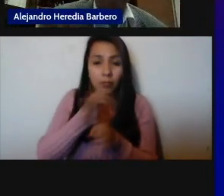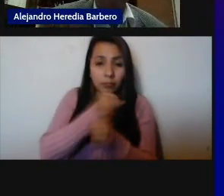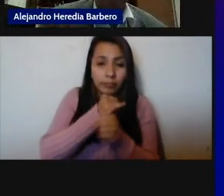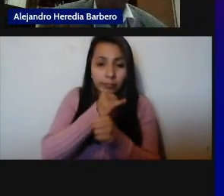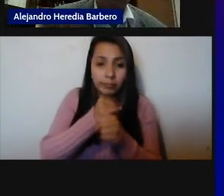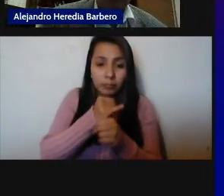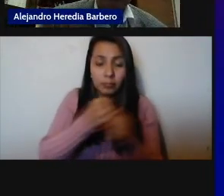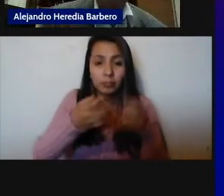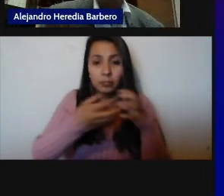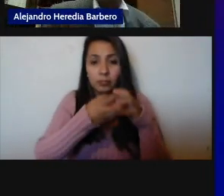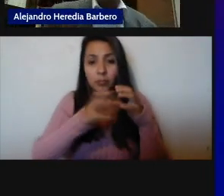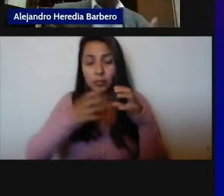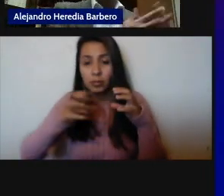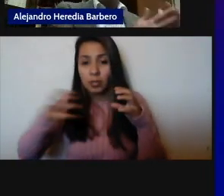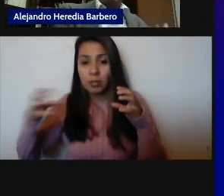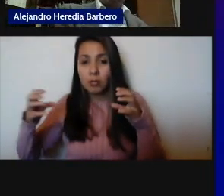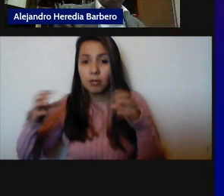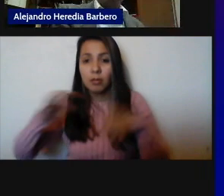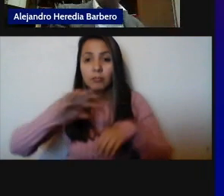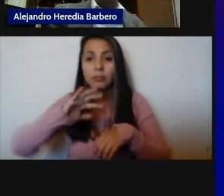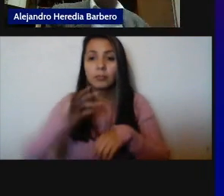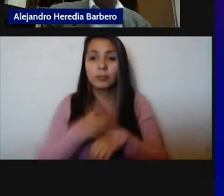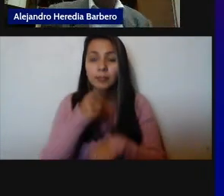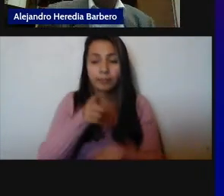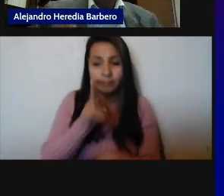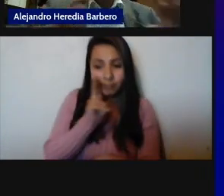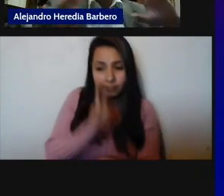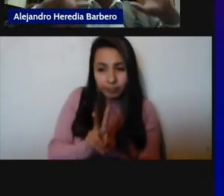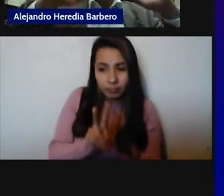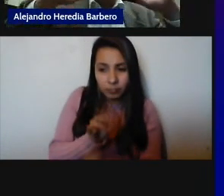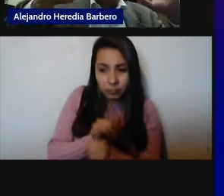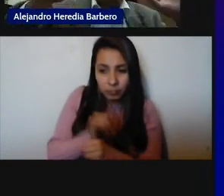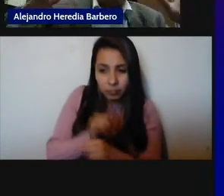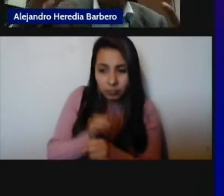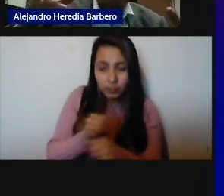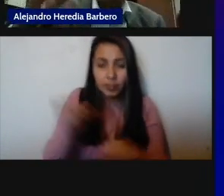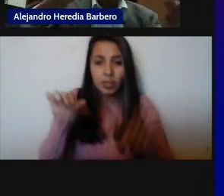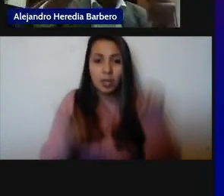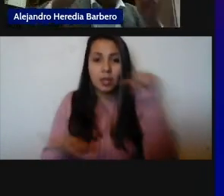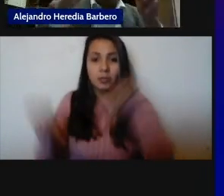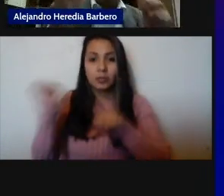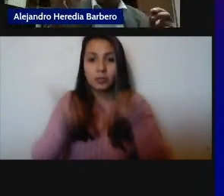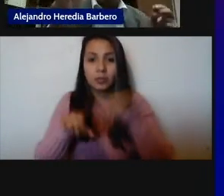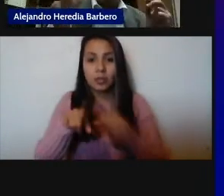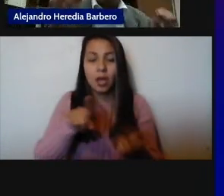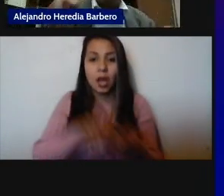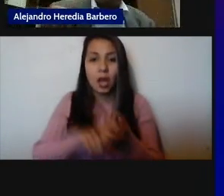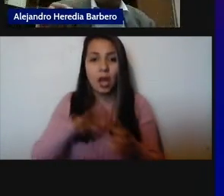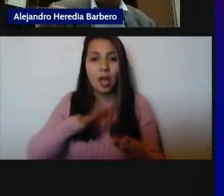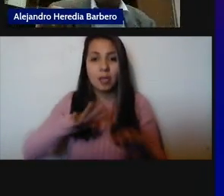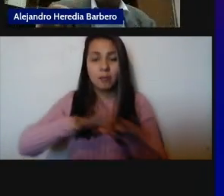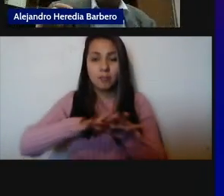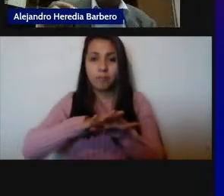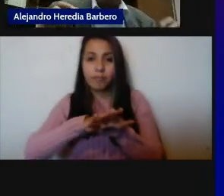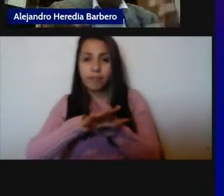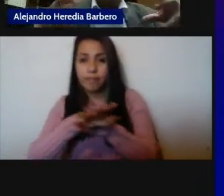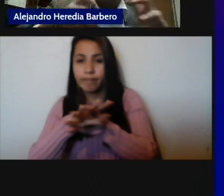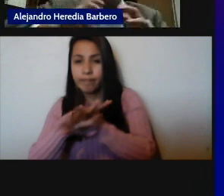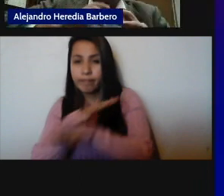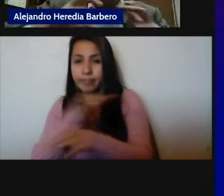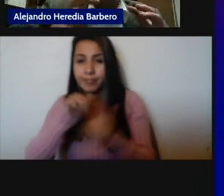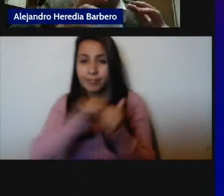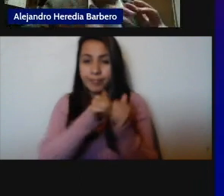nuestra línea de investigación sobre evolución molecular, porque estamos observando en el laboratorio